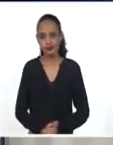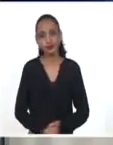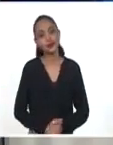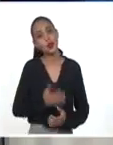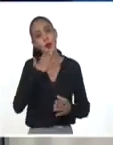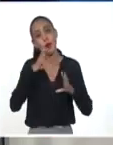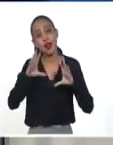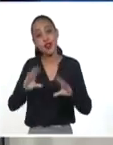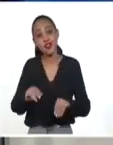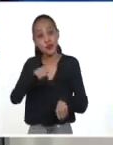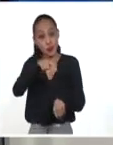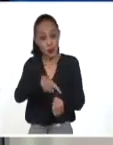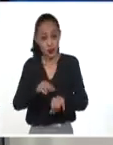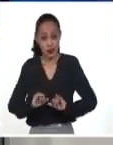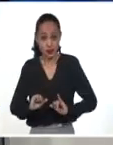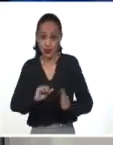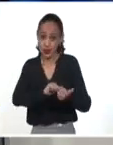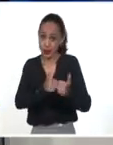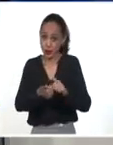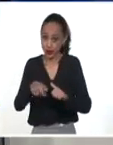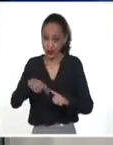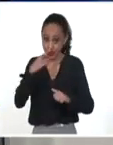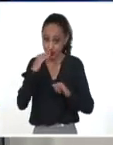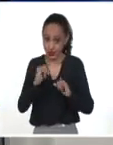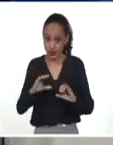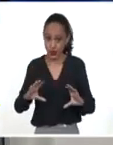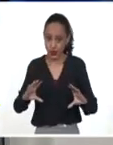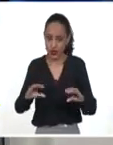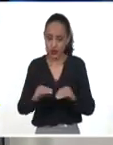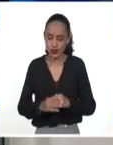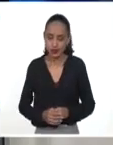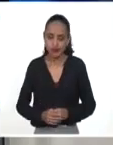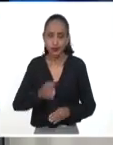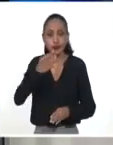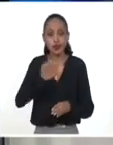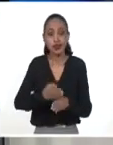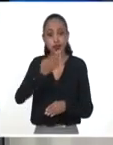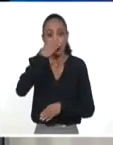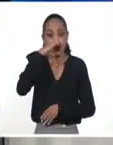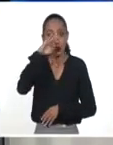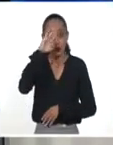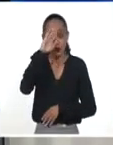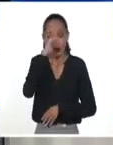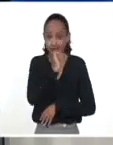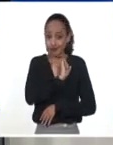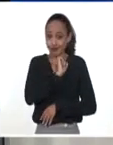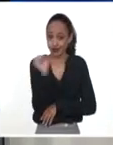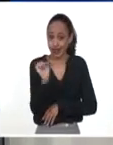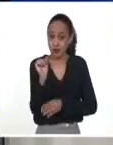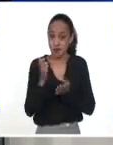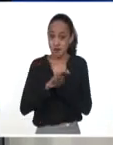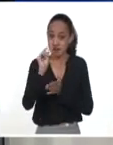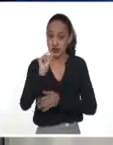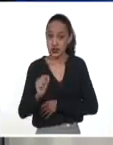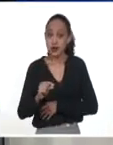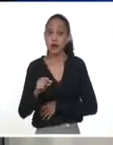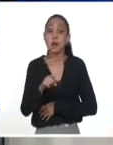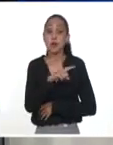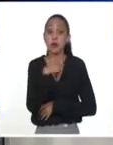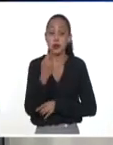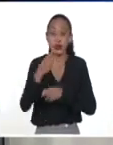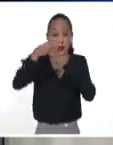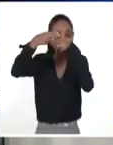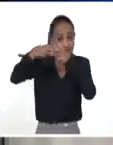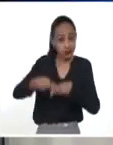Muy buenas noches. El momento para los deportes en el Estelar. Las Avispas de Santiago de Cuba vapulearon el picheo mayabequense para remover la tabla de posiciones en la